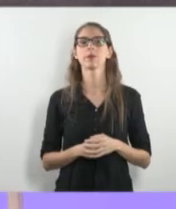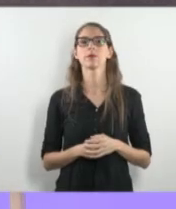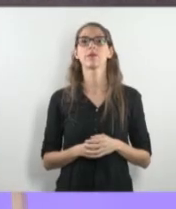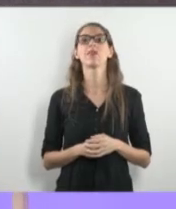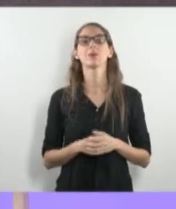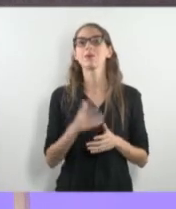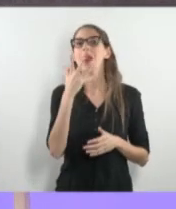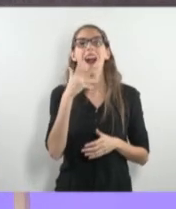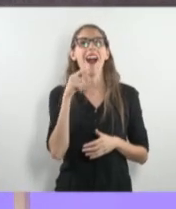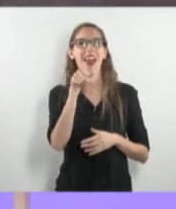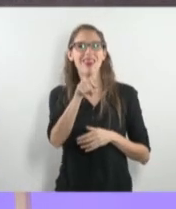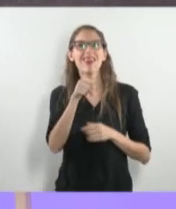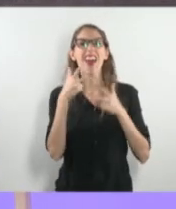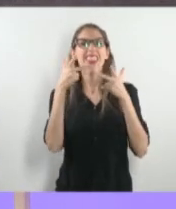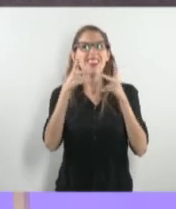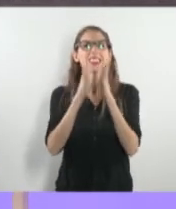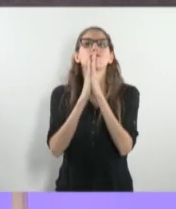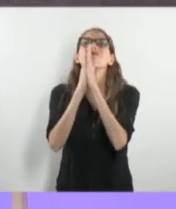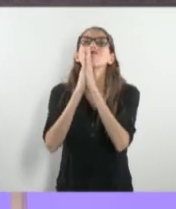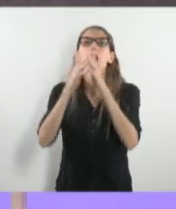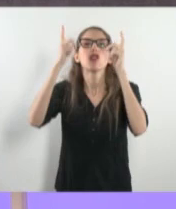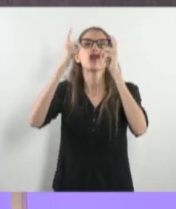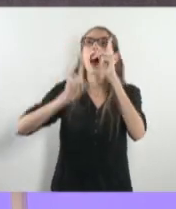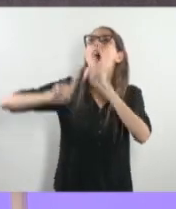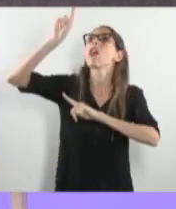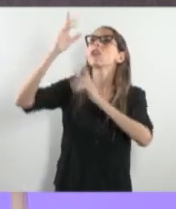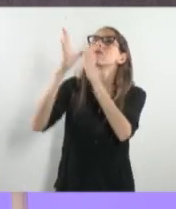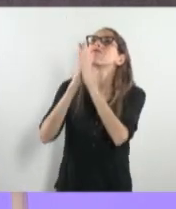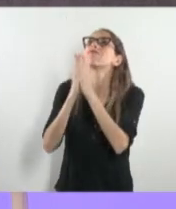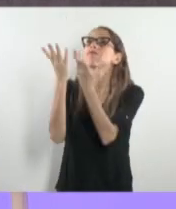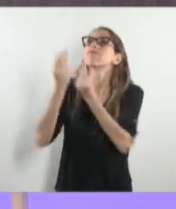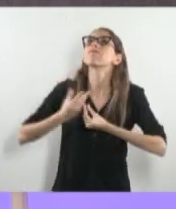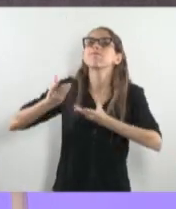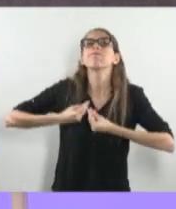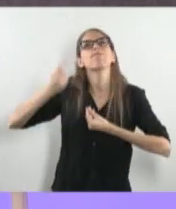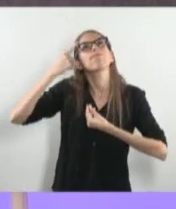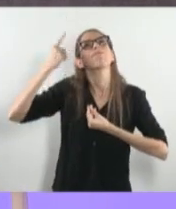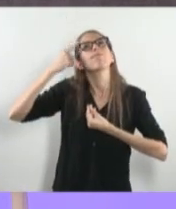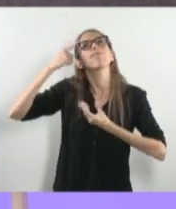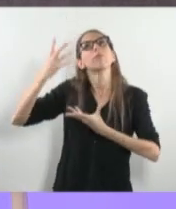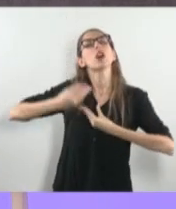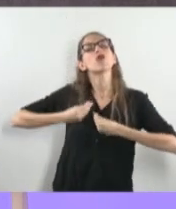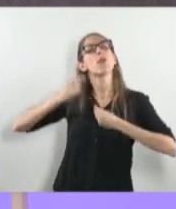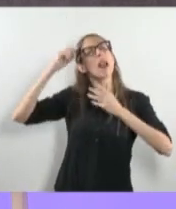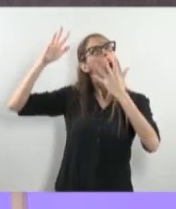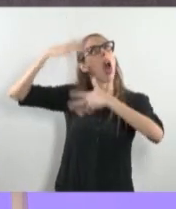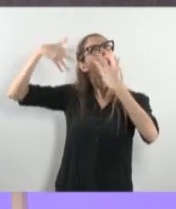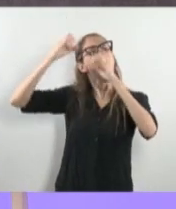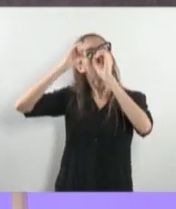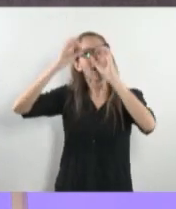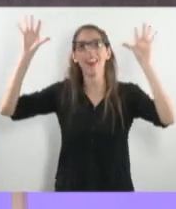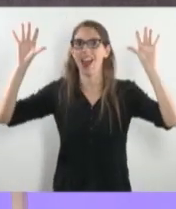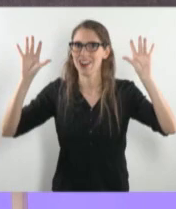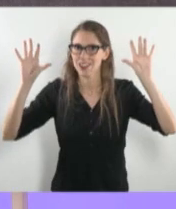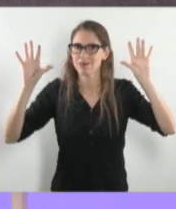Me encanta esto de pido a los santos del cielo que ayuden a mi pensamiento a que se esclarezca, ¿no? Uh-huh. Que es algo que siempre